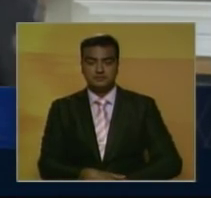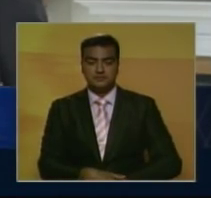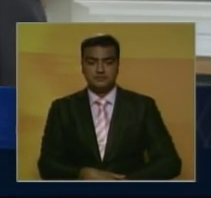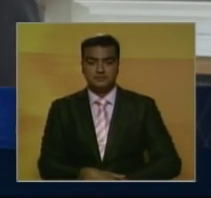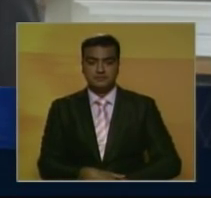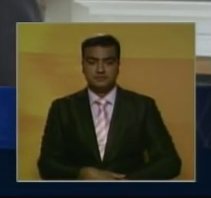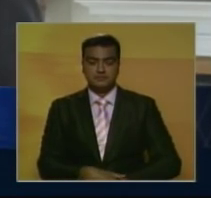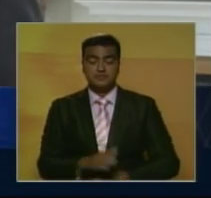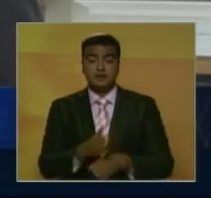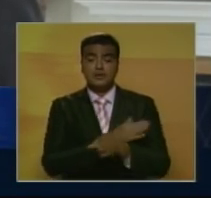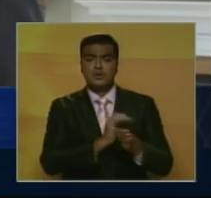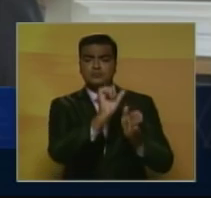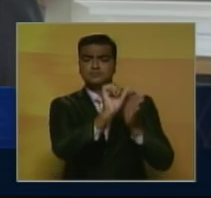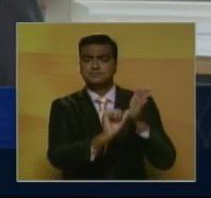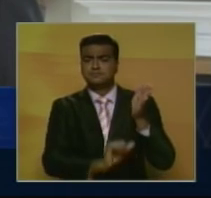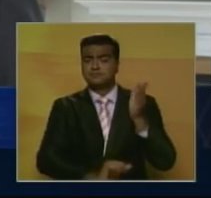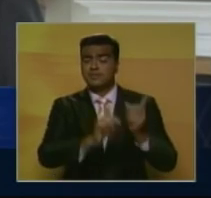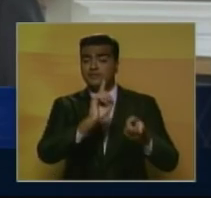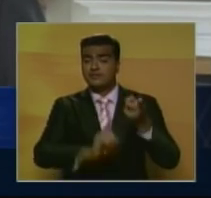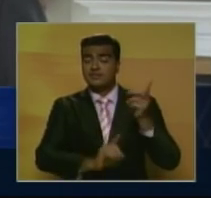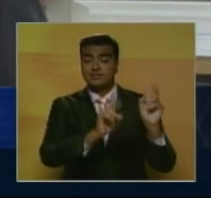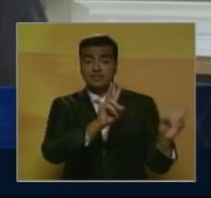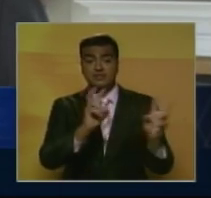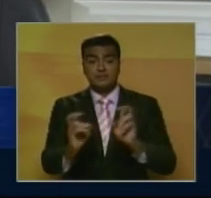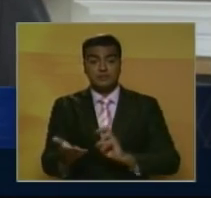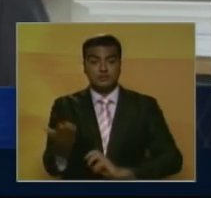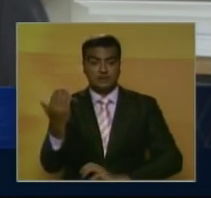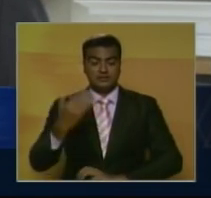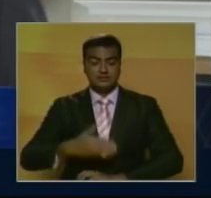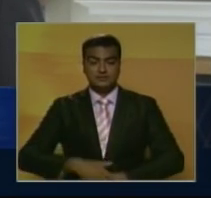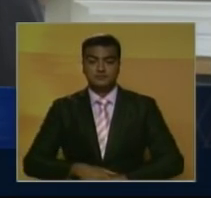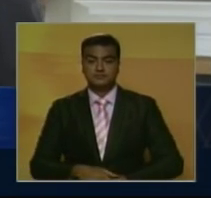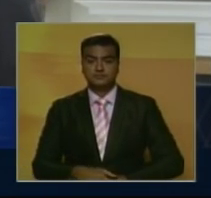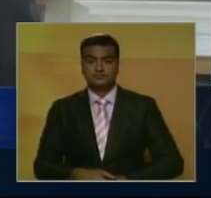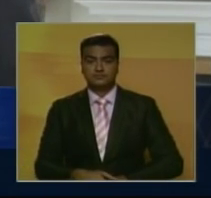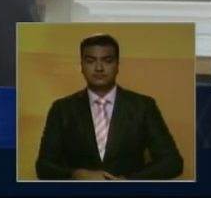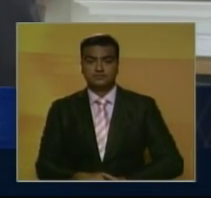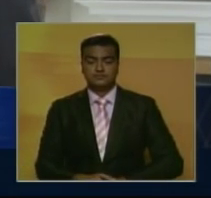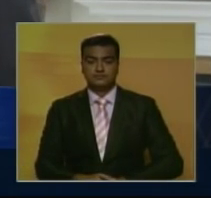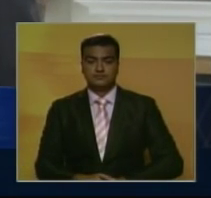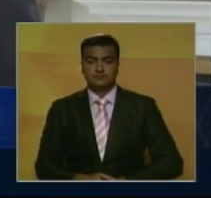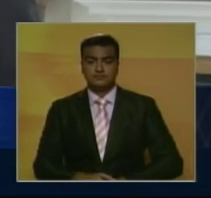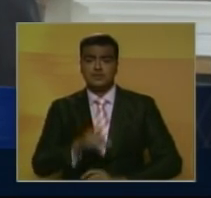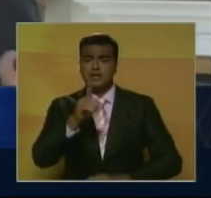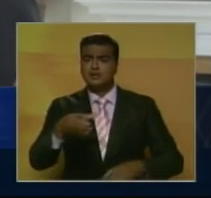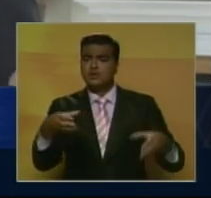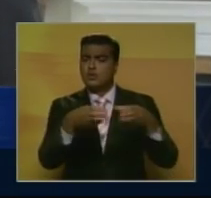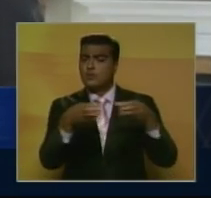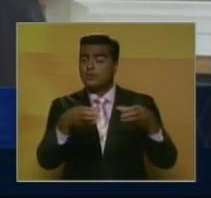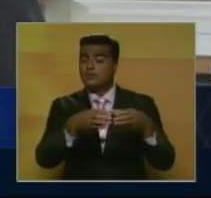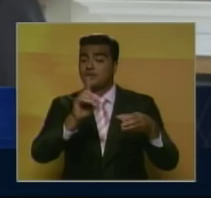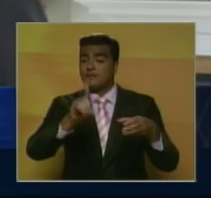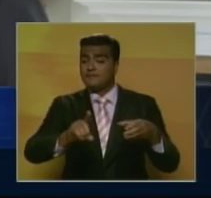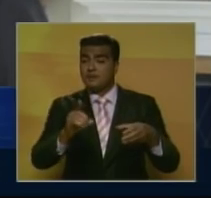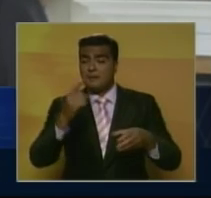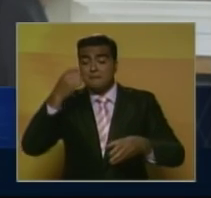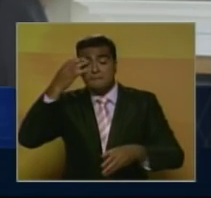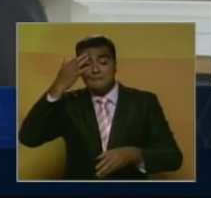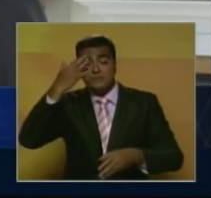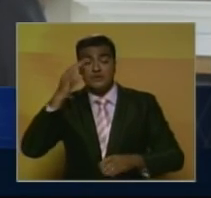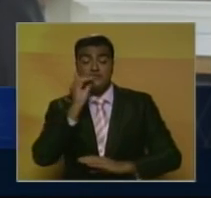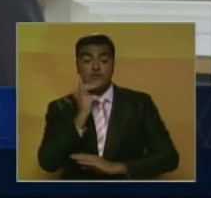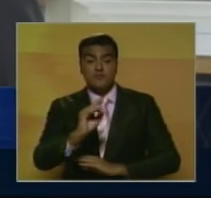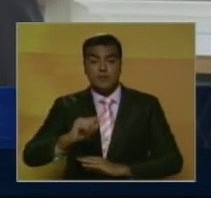entonces analizar los distintos temas de la vida nacional. La conformación de estas comisiones presumiblemente va a ser